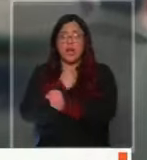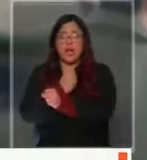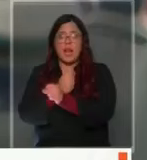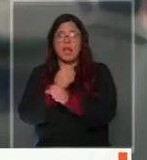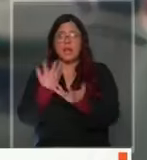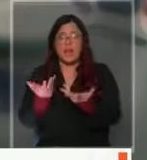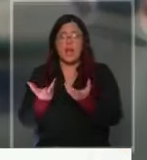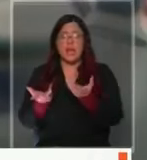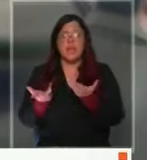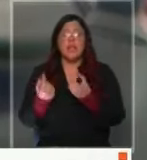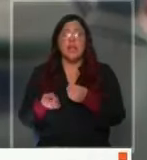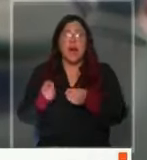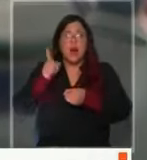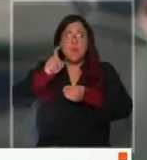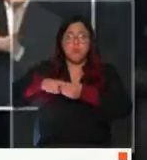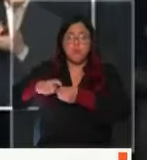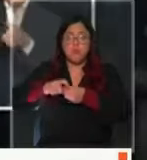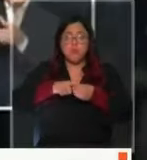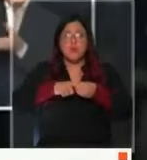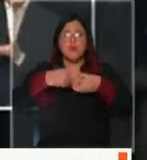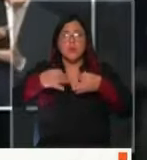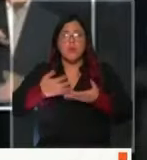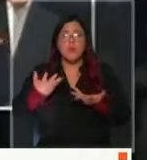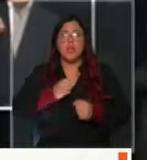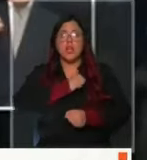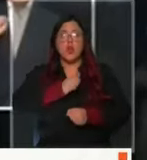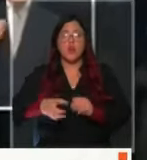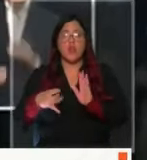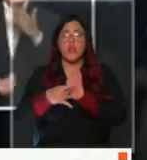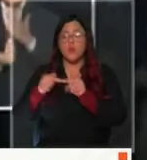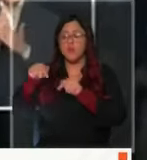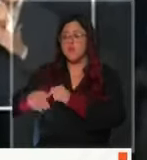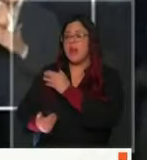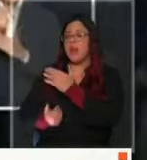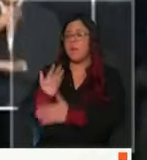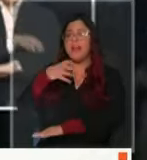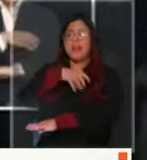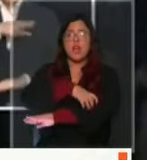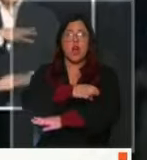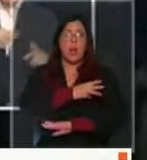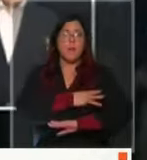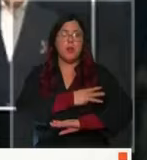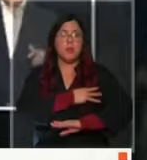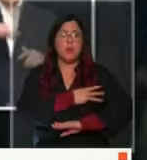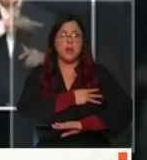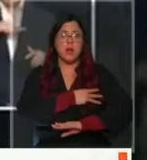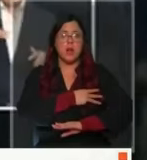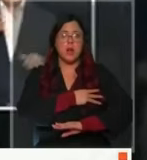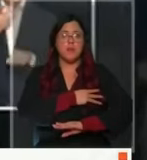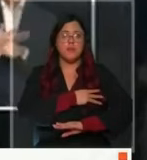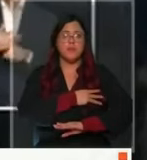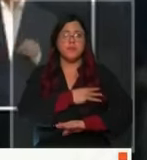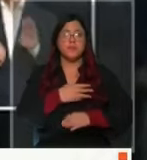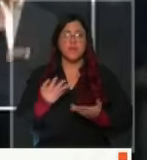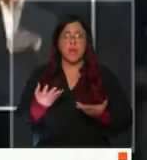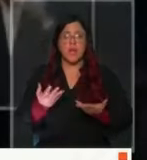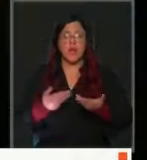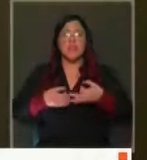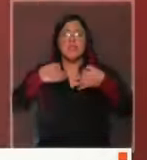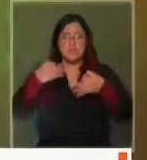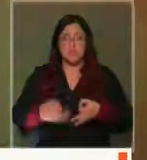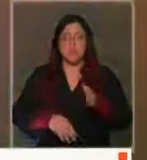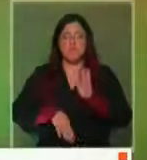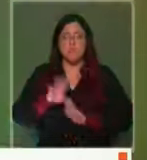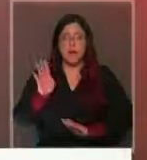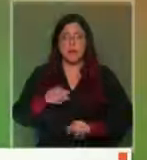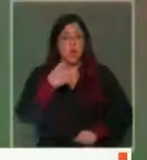para combatir la delincuencia. Desde esta mañana, en la región metropolitana, van a estar más seguros y seguras. No